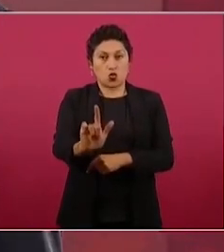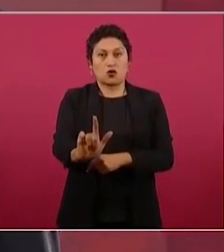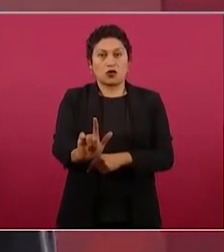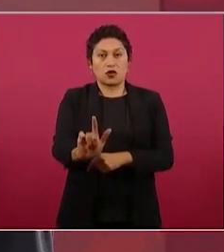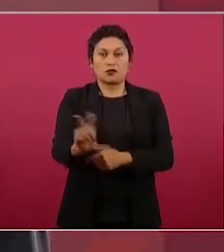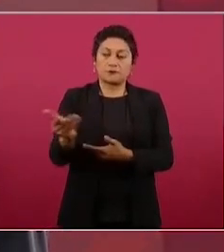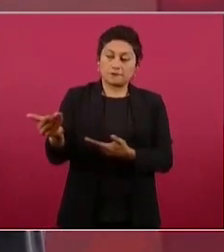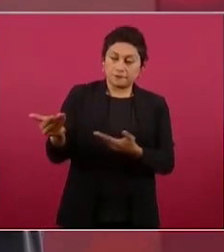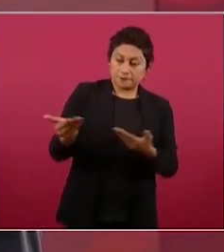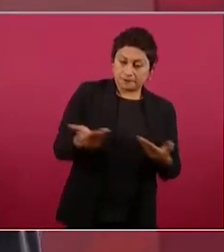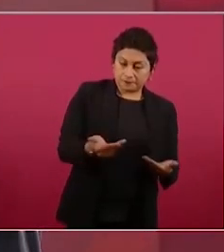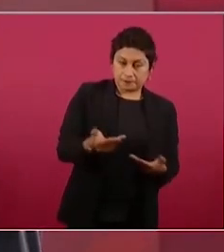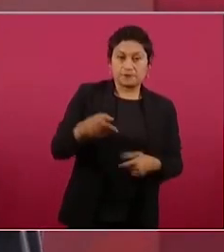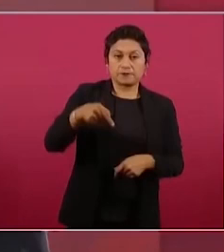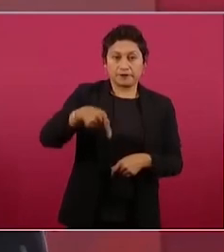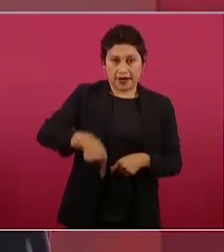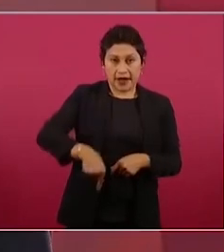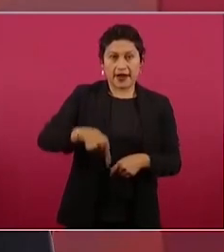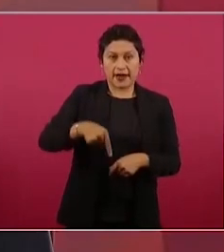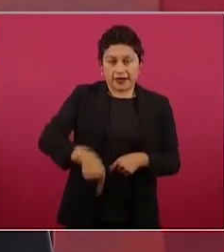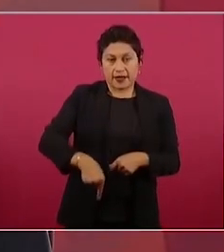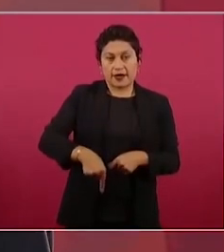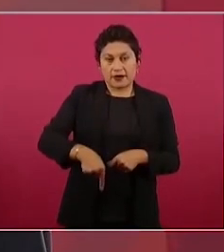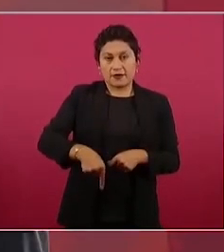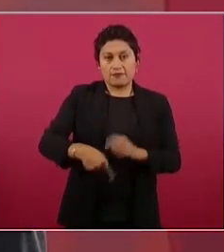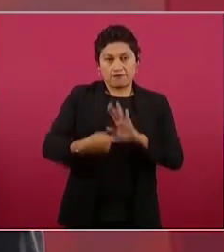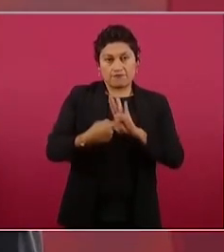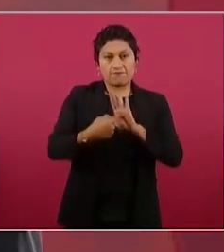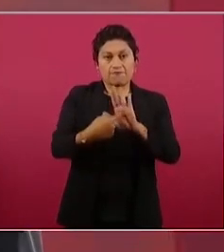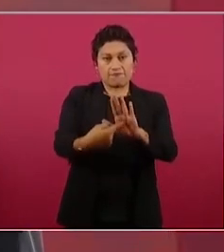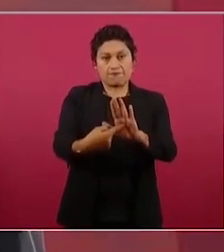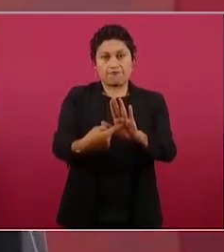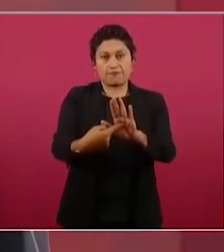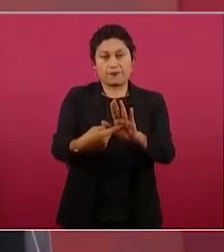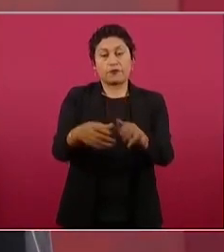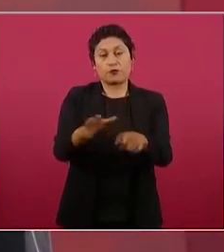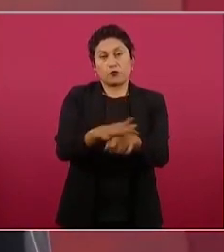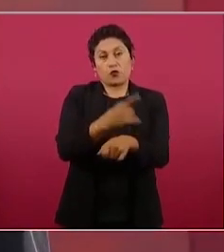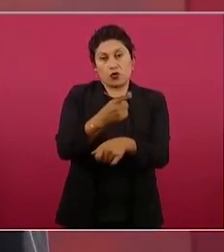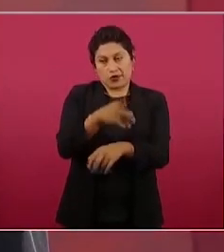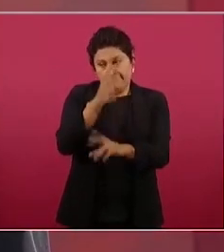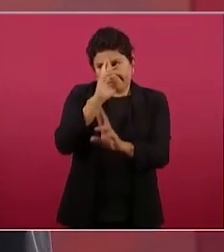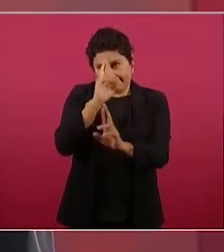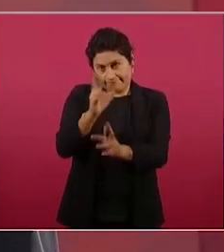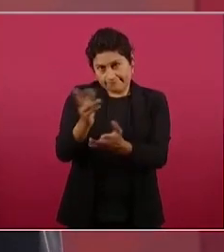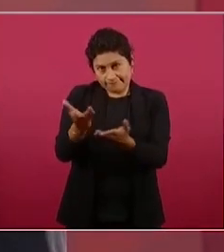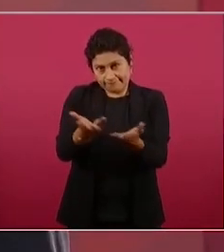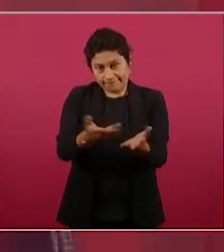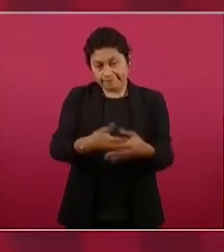tener aquí una ceremonia, porque lo amerita